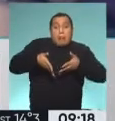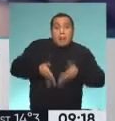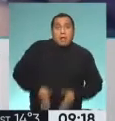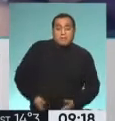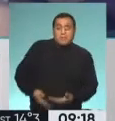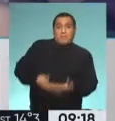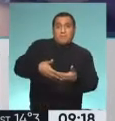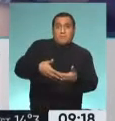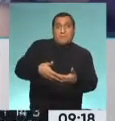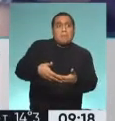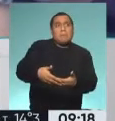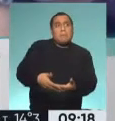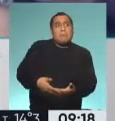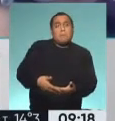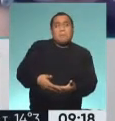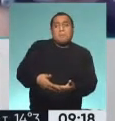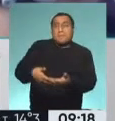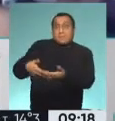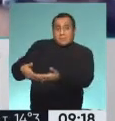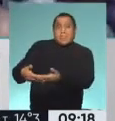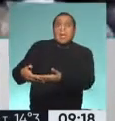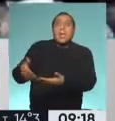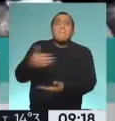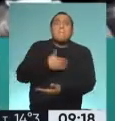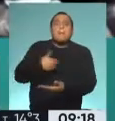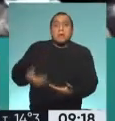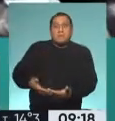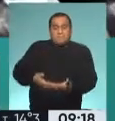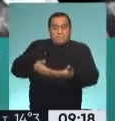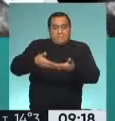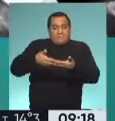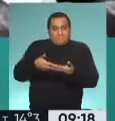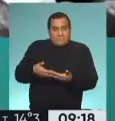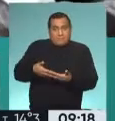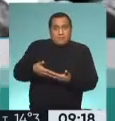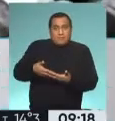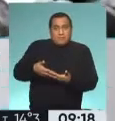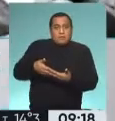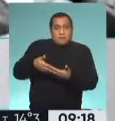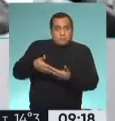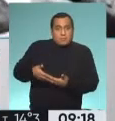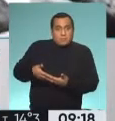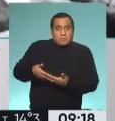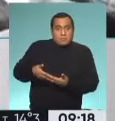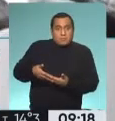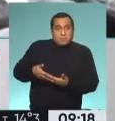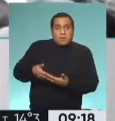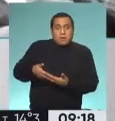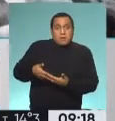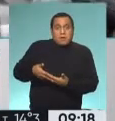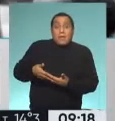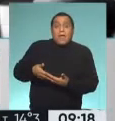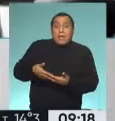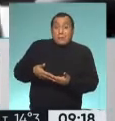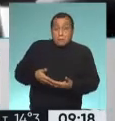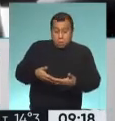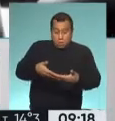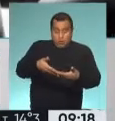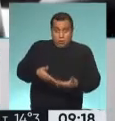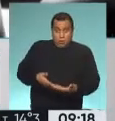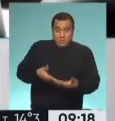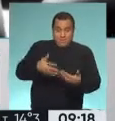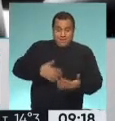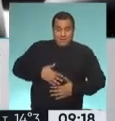sin intervención sobre el abdomen de su mamá, se ha visto que reptan siguiendo sus propios instintos hasta alcanzar el pecho